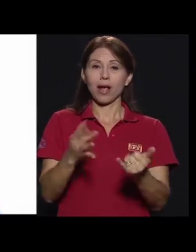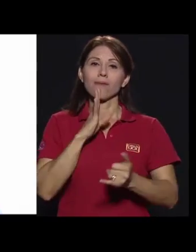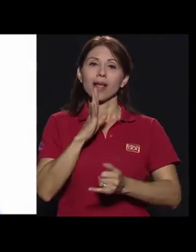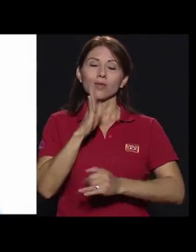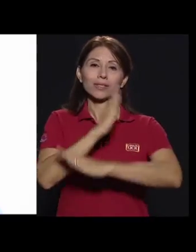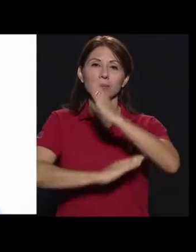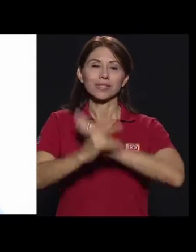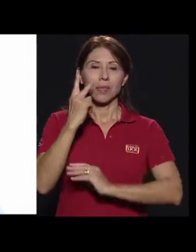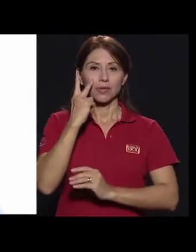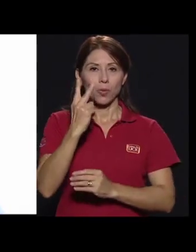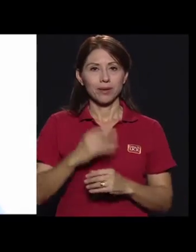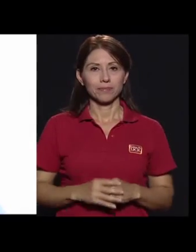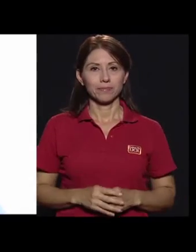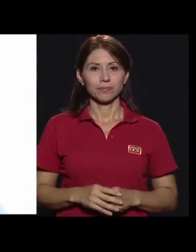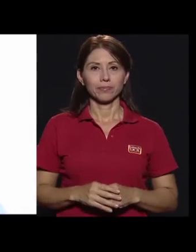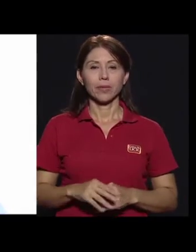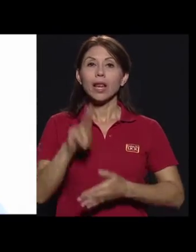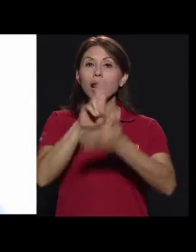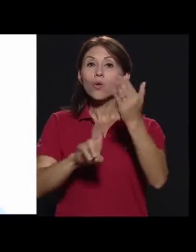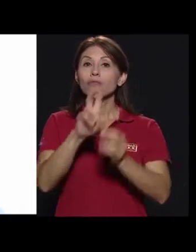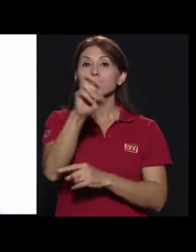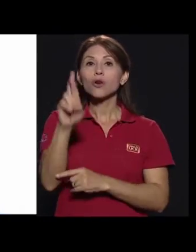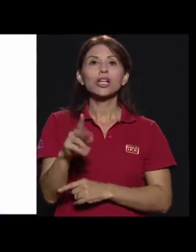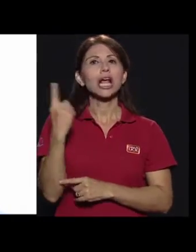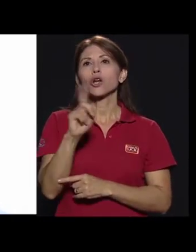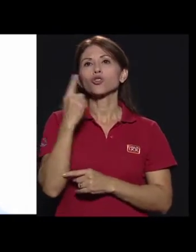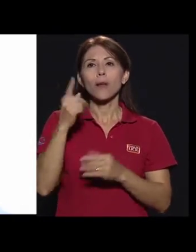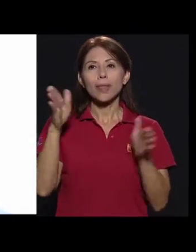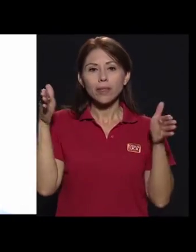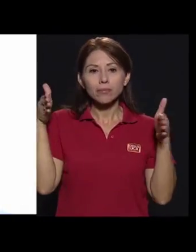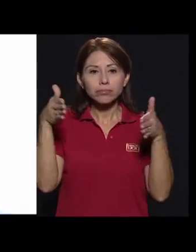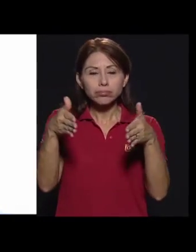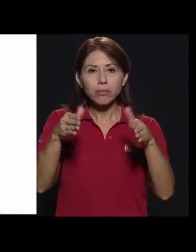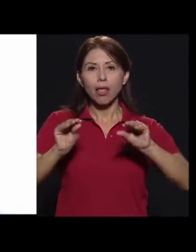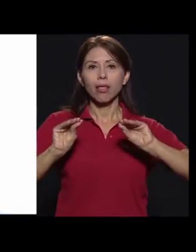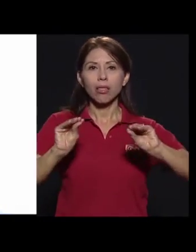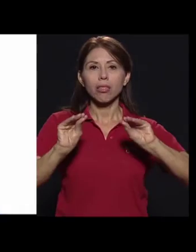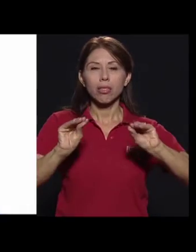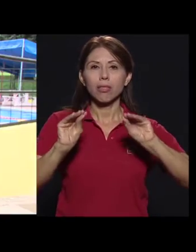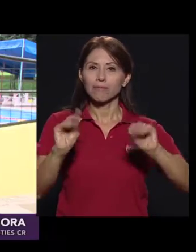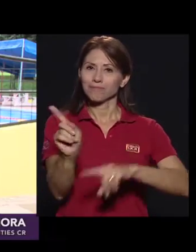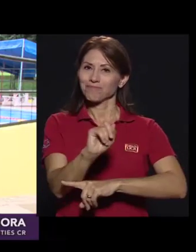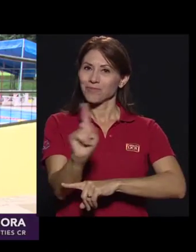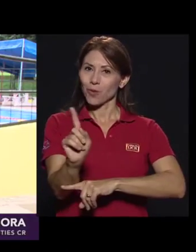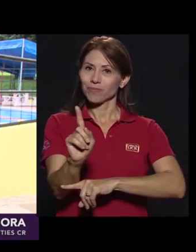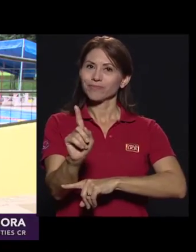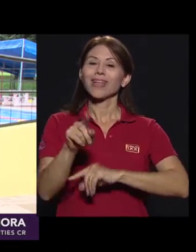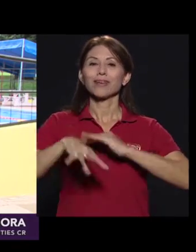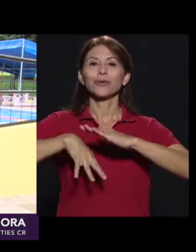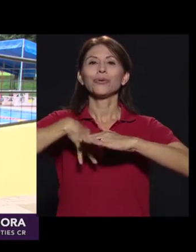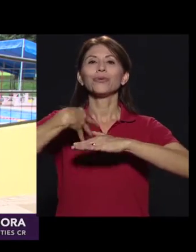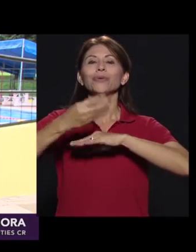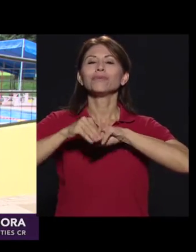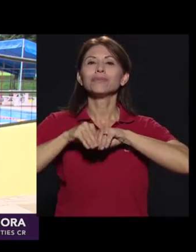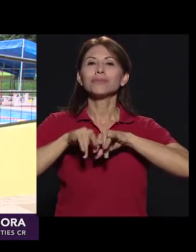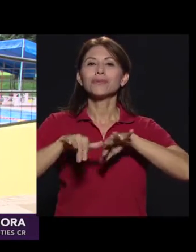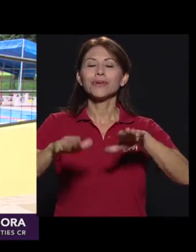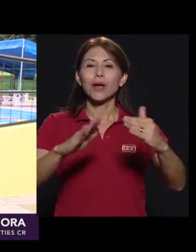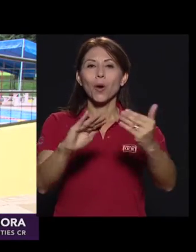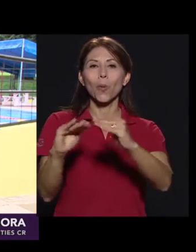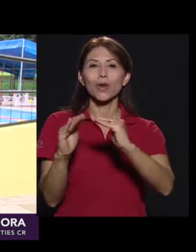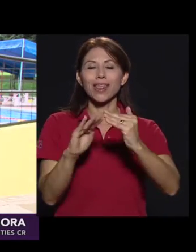discapacidad visual. La Universidad de Costa Rica no solo se queda en la academia, la Universidad de Costa Rica tiene una extensión hacia la comunidad.